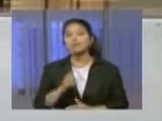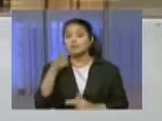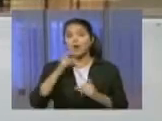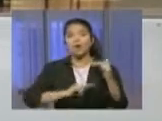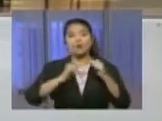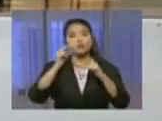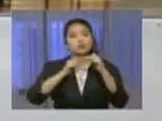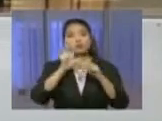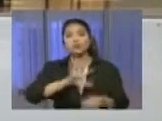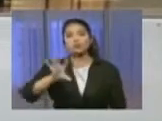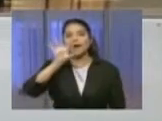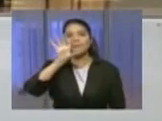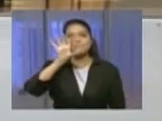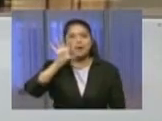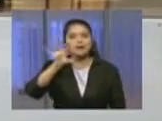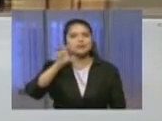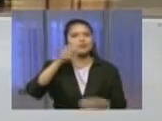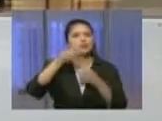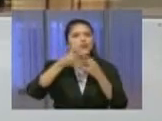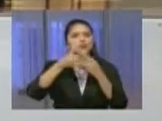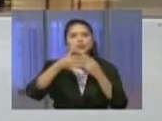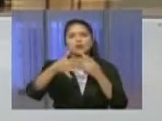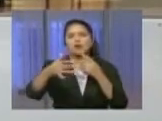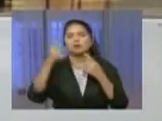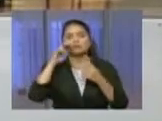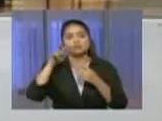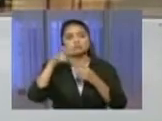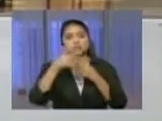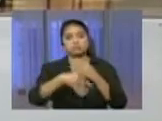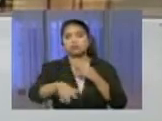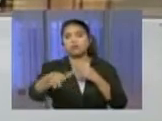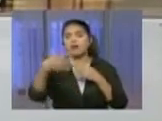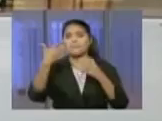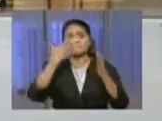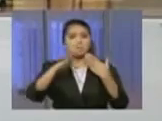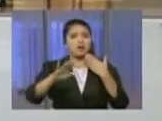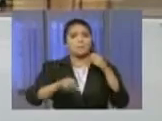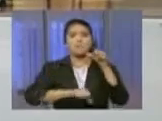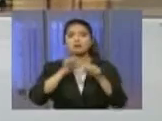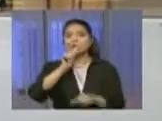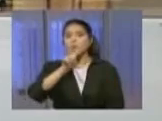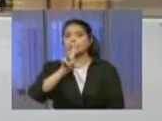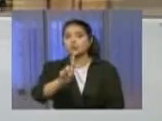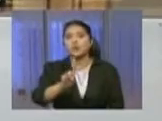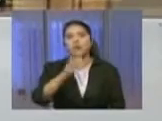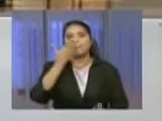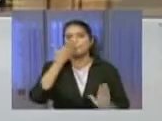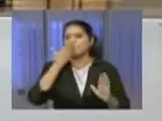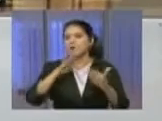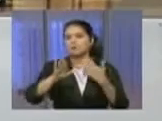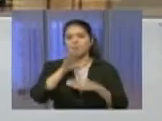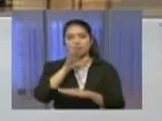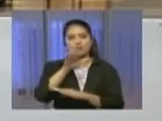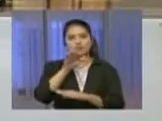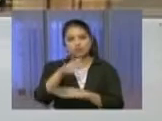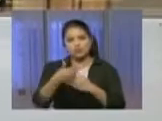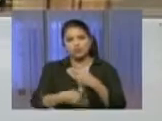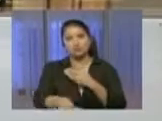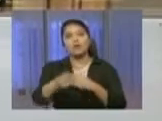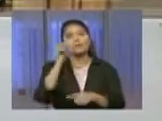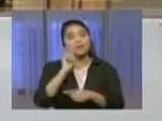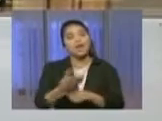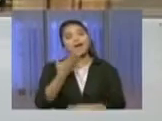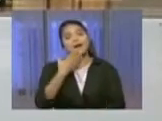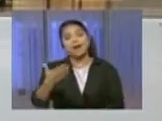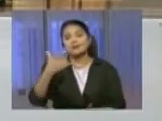de una patria que se pierde de vista y que será para el siglo XX y será para los siglos futuros hay que darle gracias